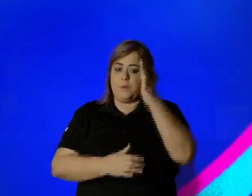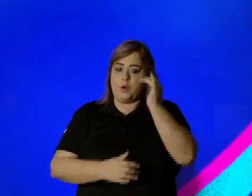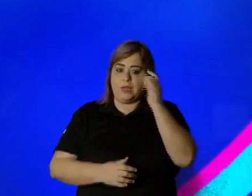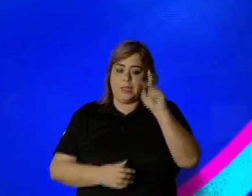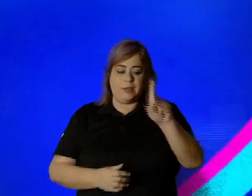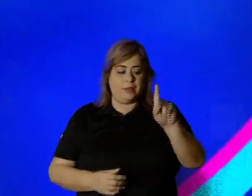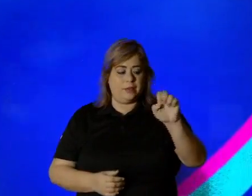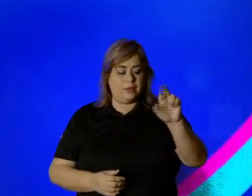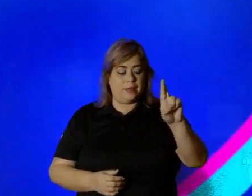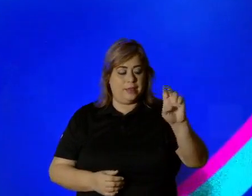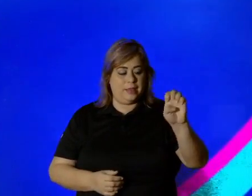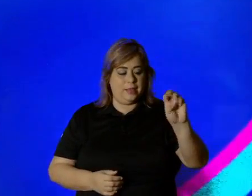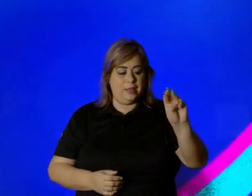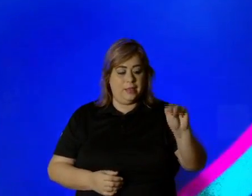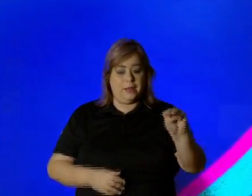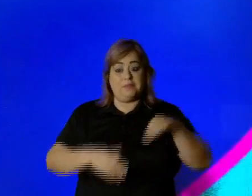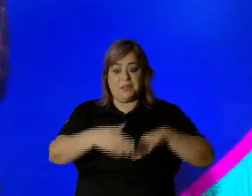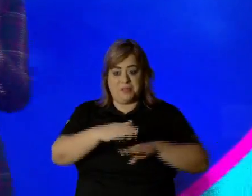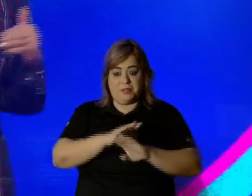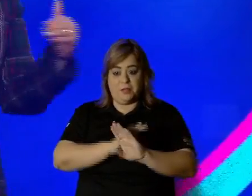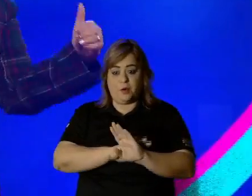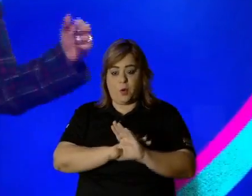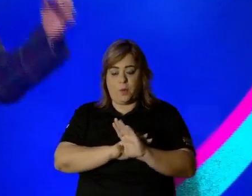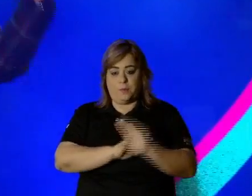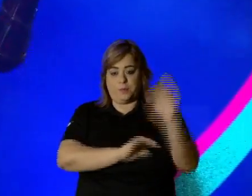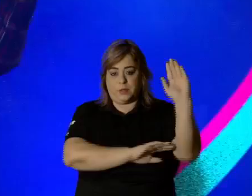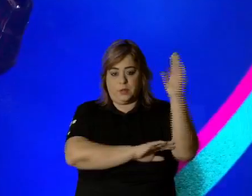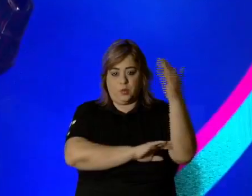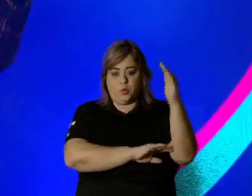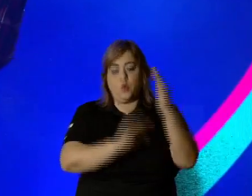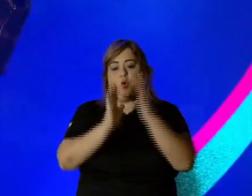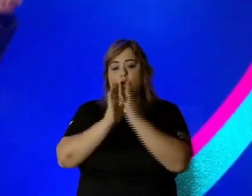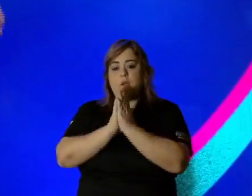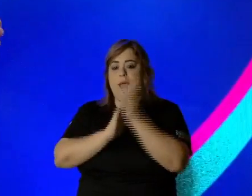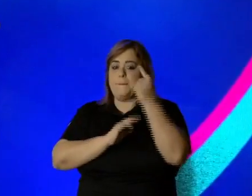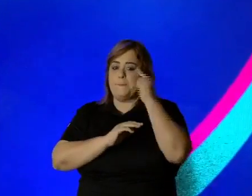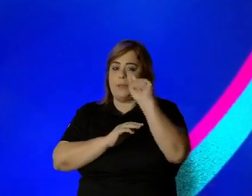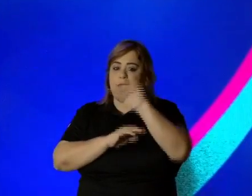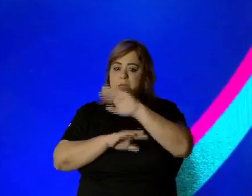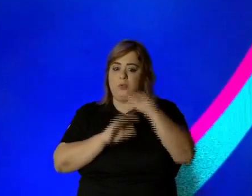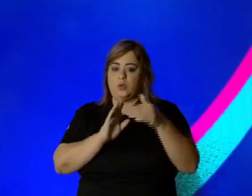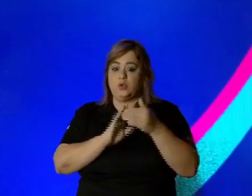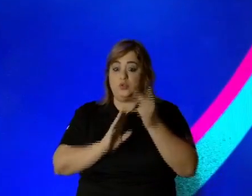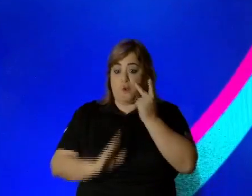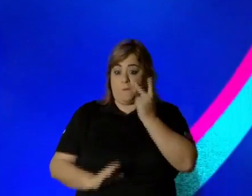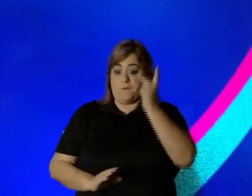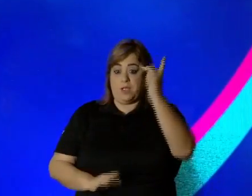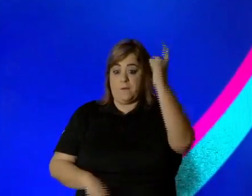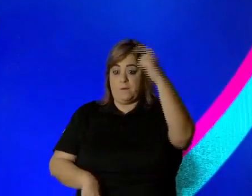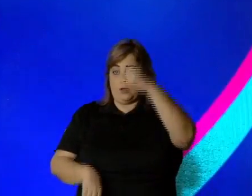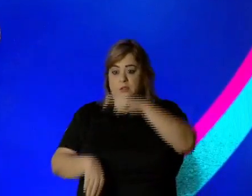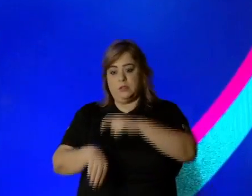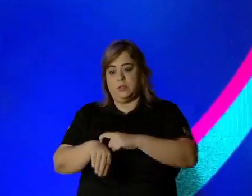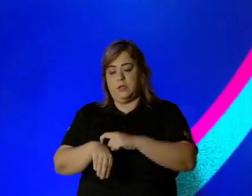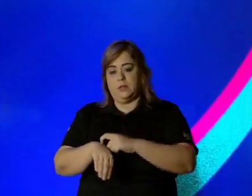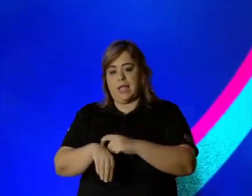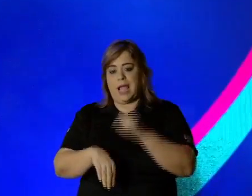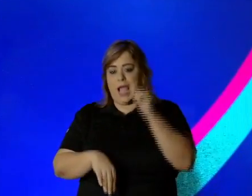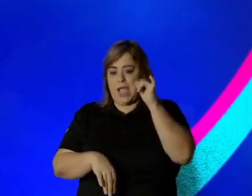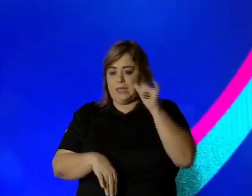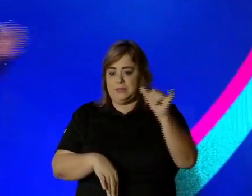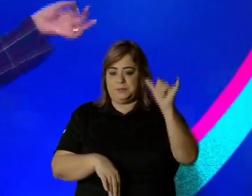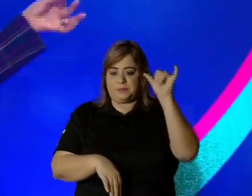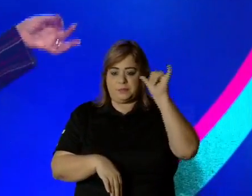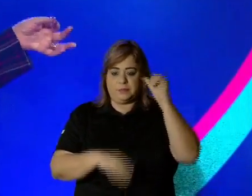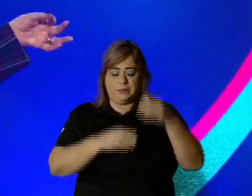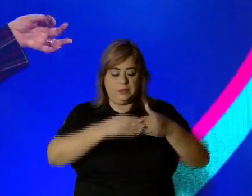entró. Y oremos por todo. Yo veo por primera vez. Yo saludé ayer a